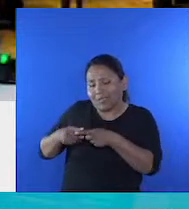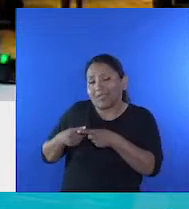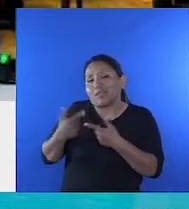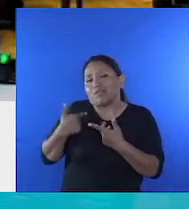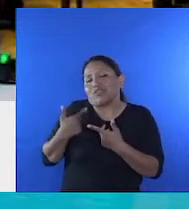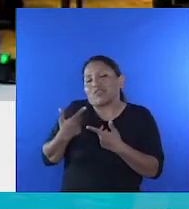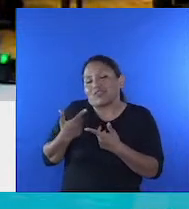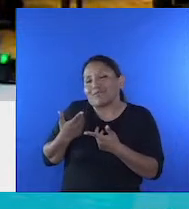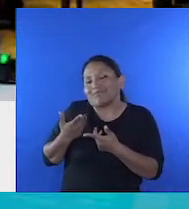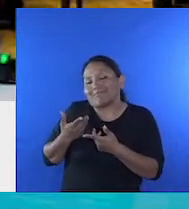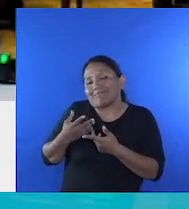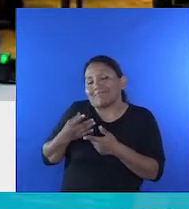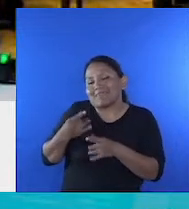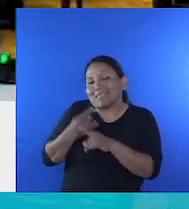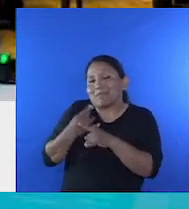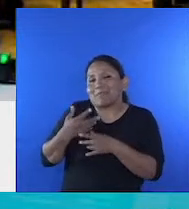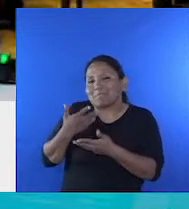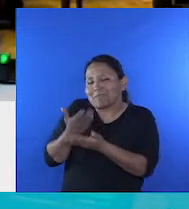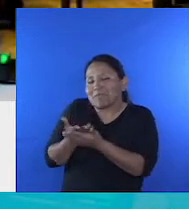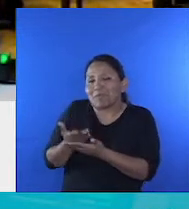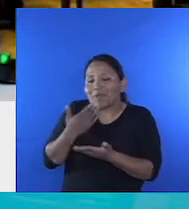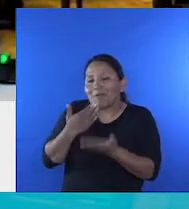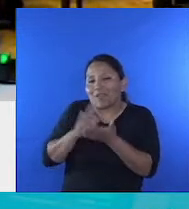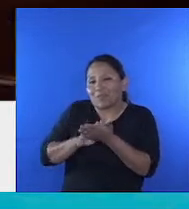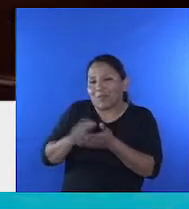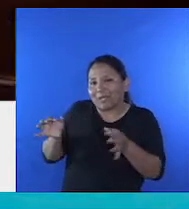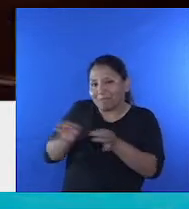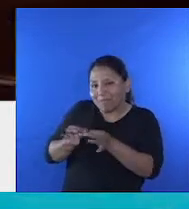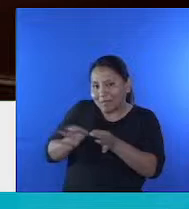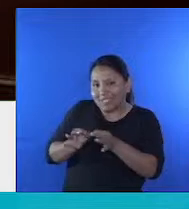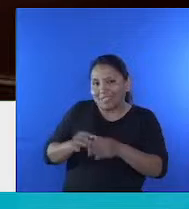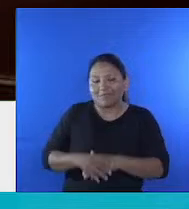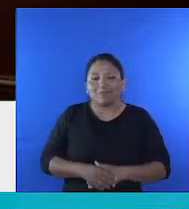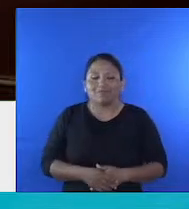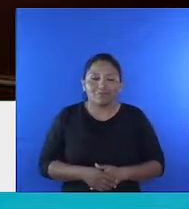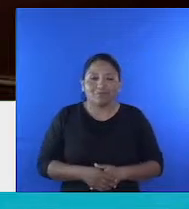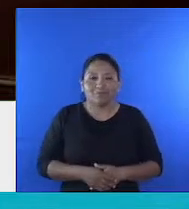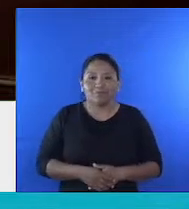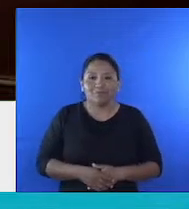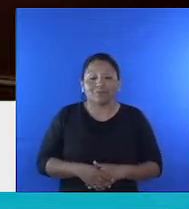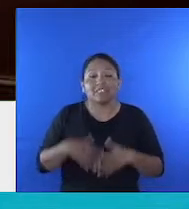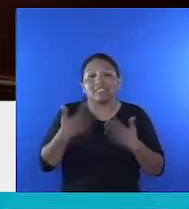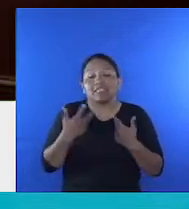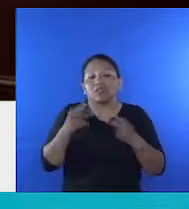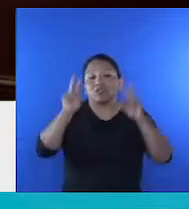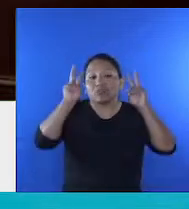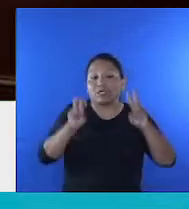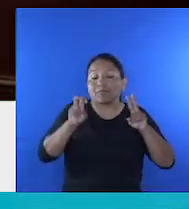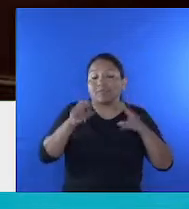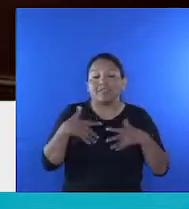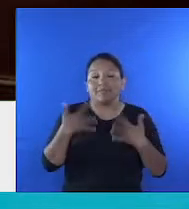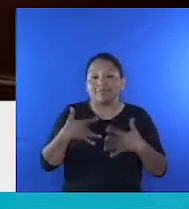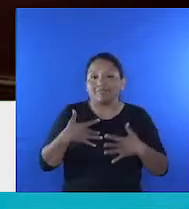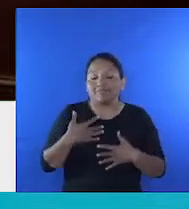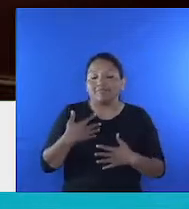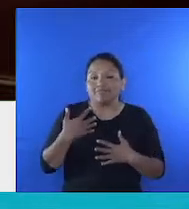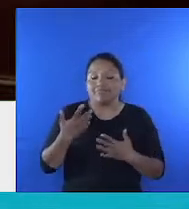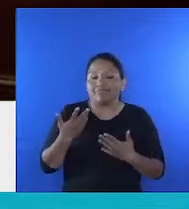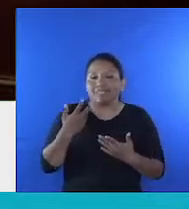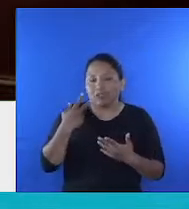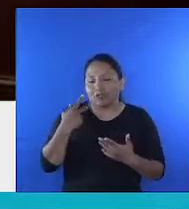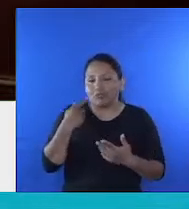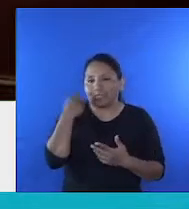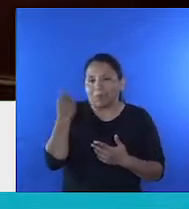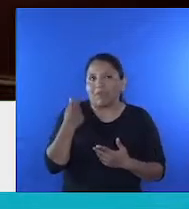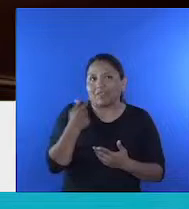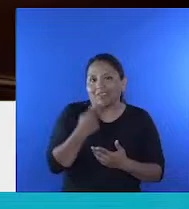pido seguido hablar por Malvinas y es un tema que obviamente nos interpela a todos y a todas, así que agradezco